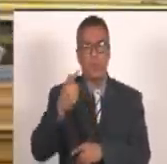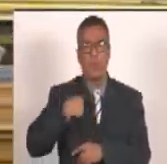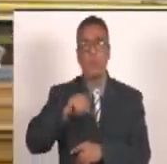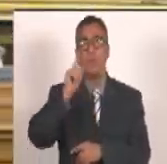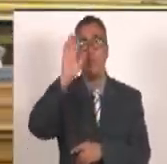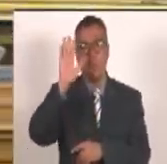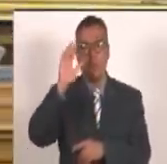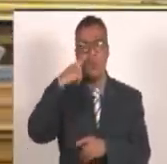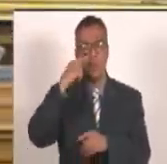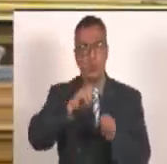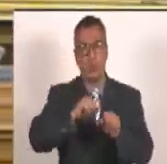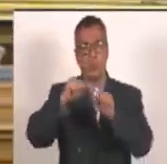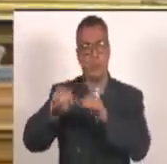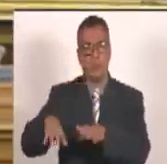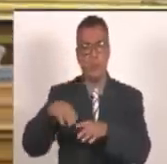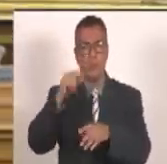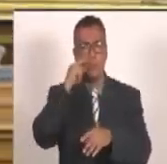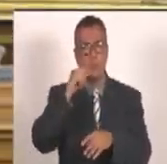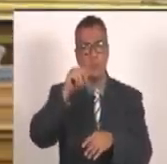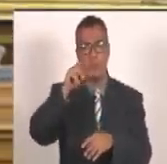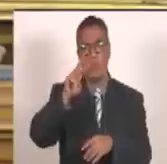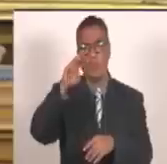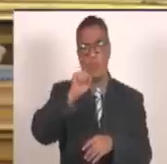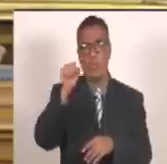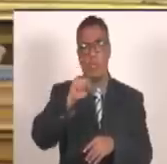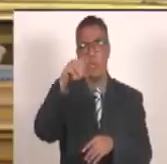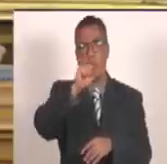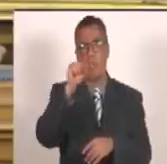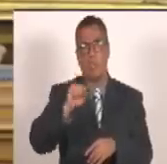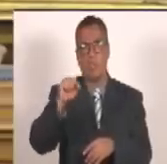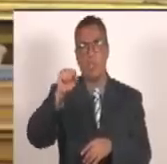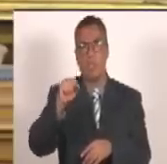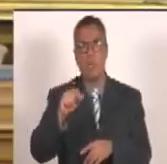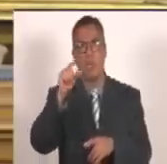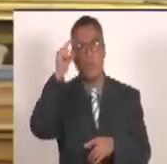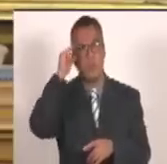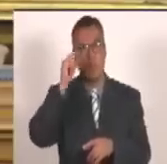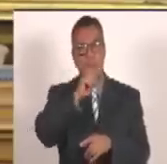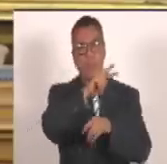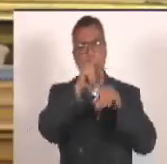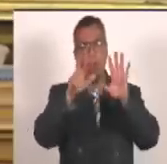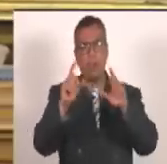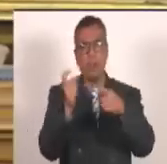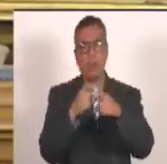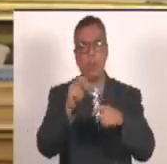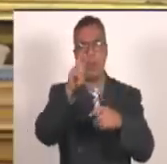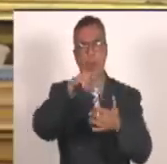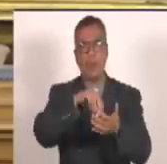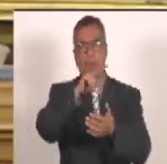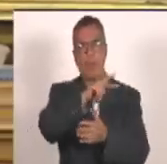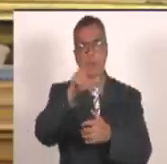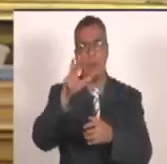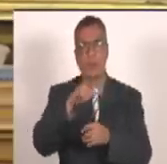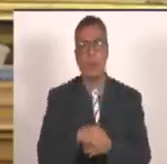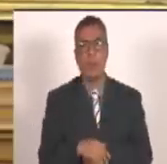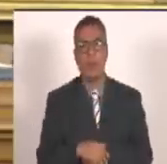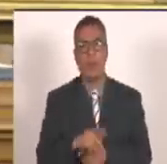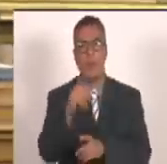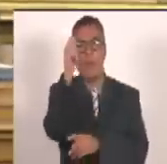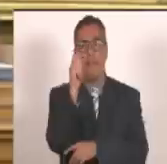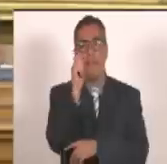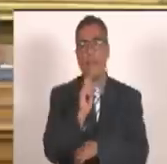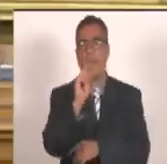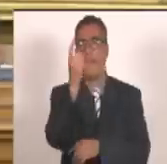a favor de aceptar la renuncia del ciudadano Imad Saab Saab, de fecha 28 de agosto de 2023,